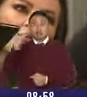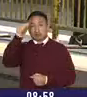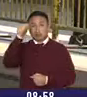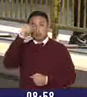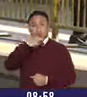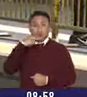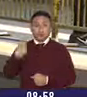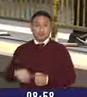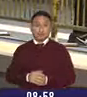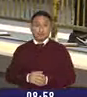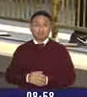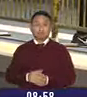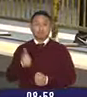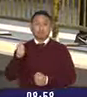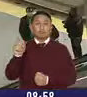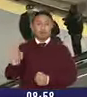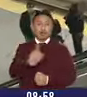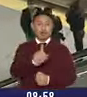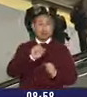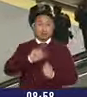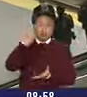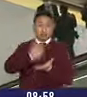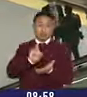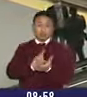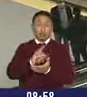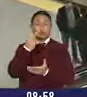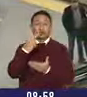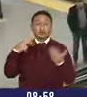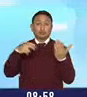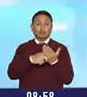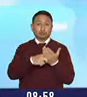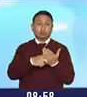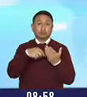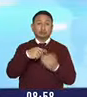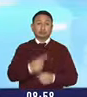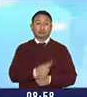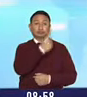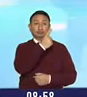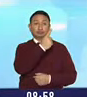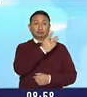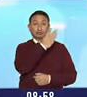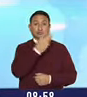feriados. Cada persona puede obtener al día hasta 2 pases de abordar en la página web